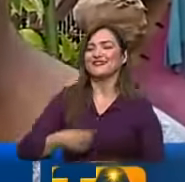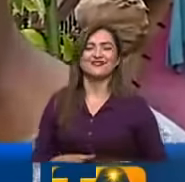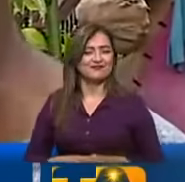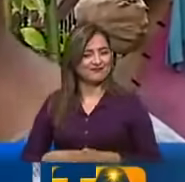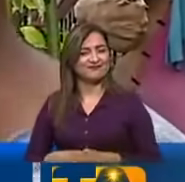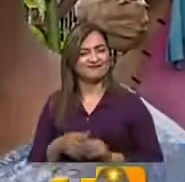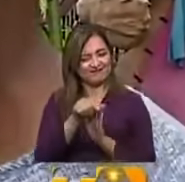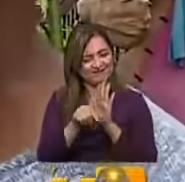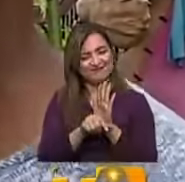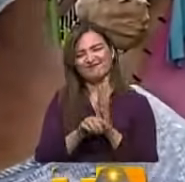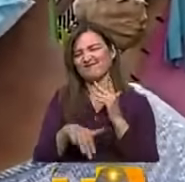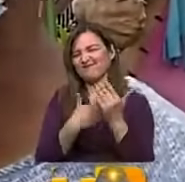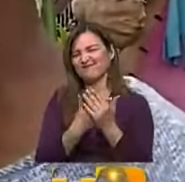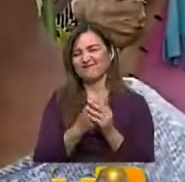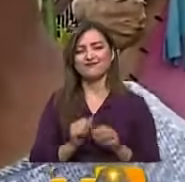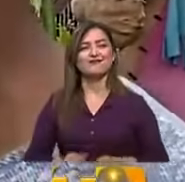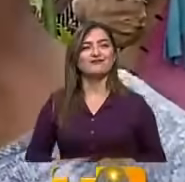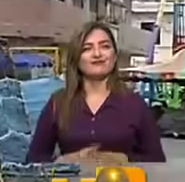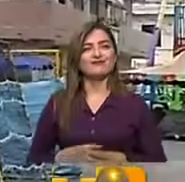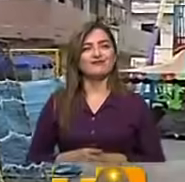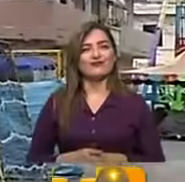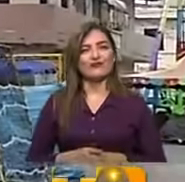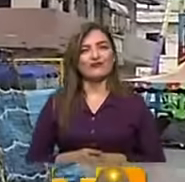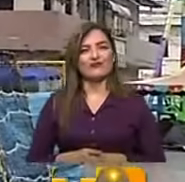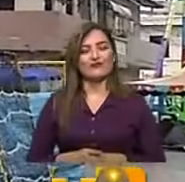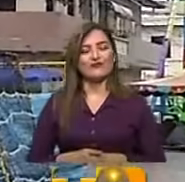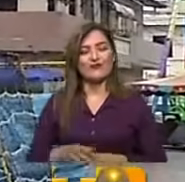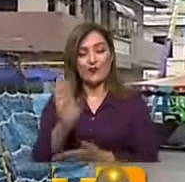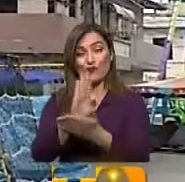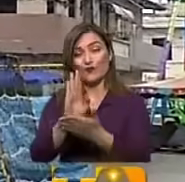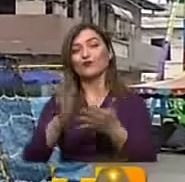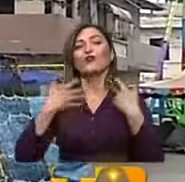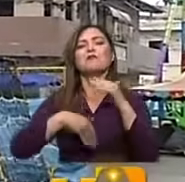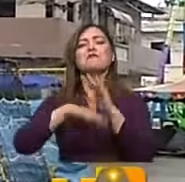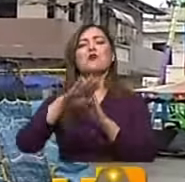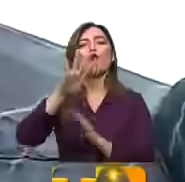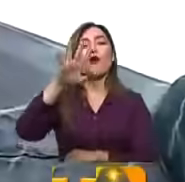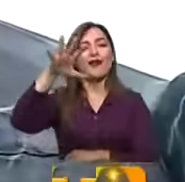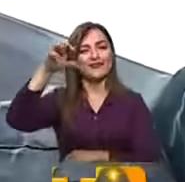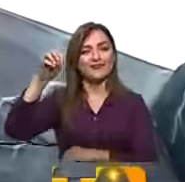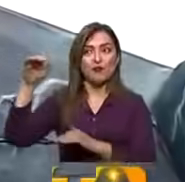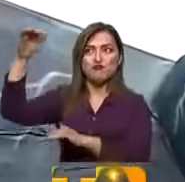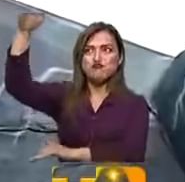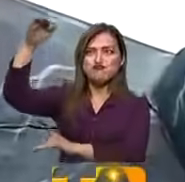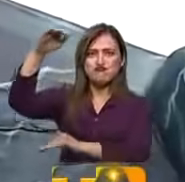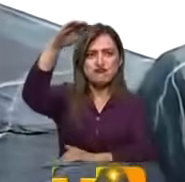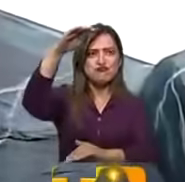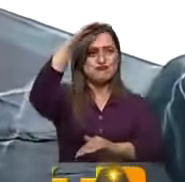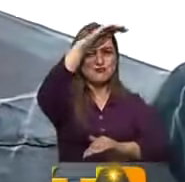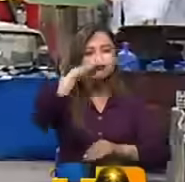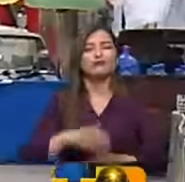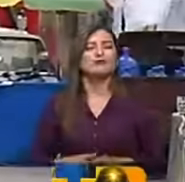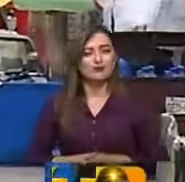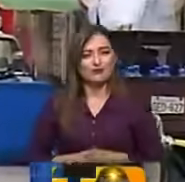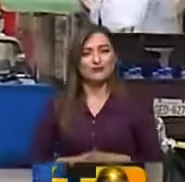más bonito en detalles, en acabados, en estructura, todo, o sea, total. En el suburbio de Guayaquil son más de 40 monigotes gigantes que ya se exhiben al